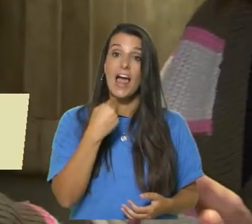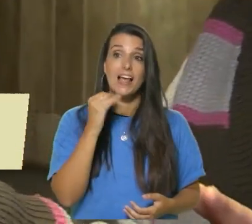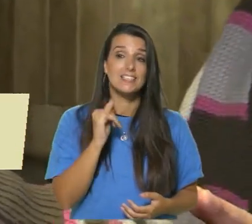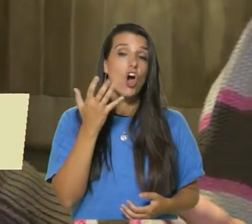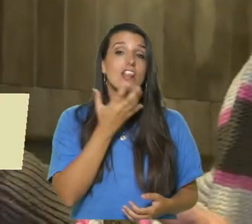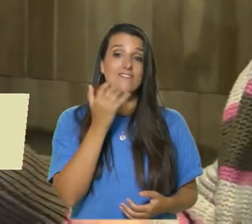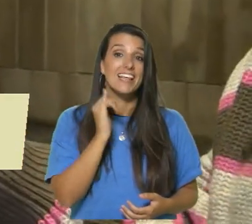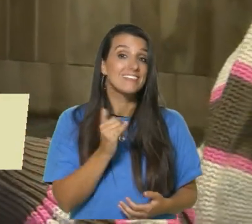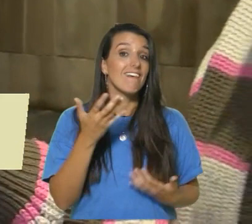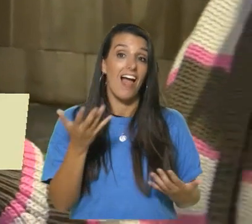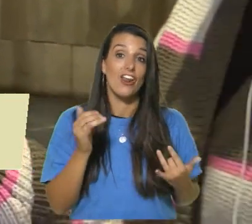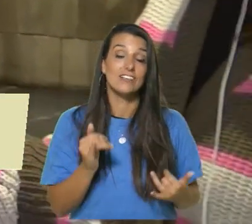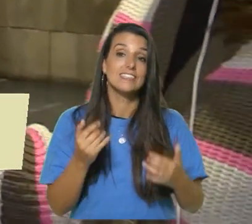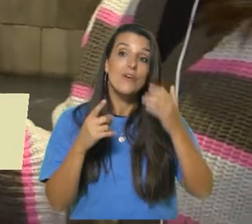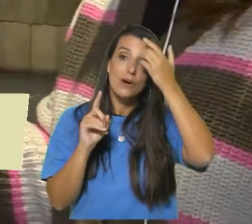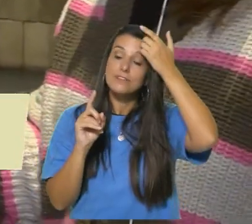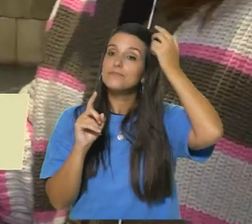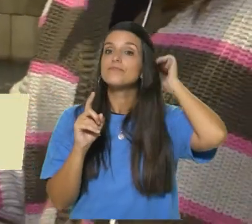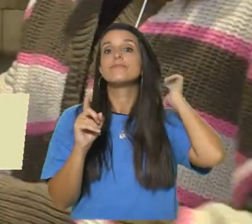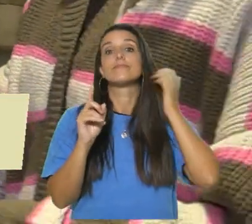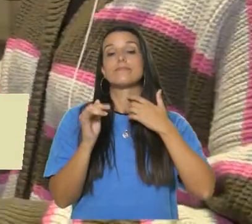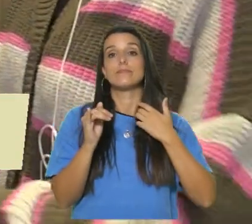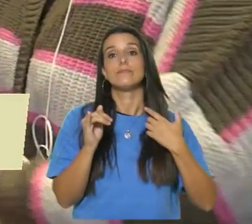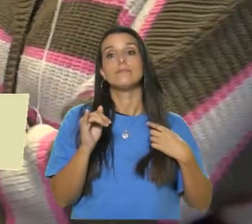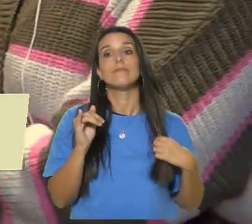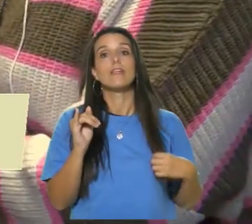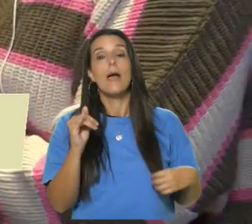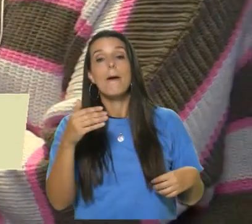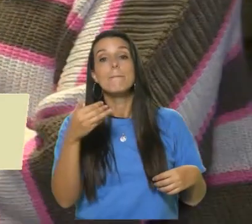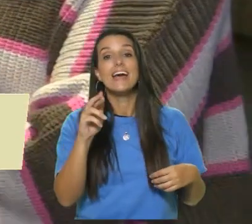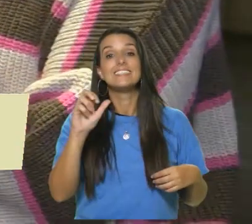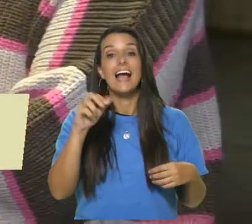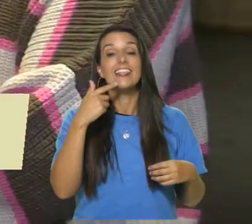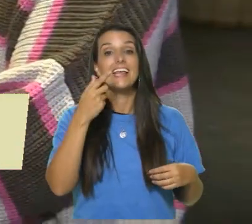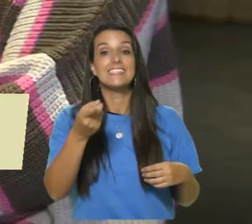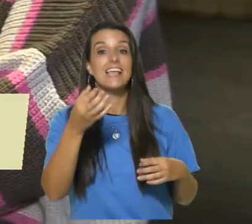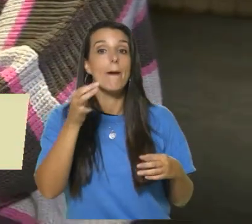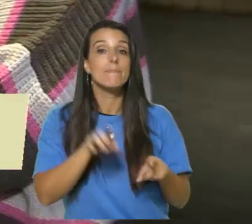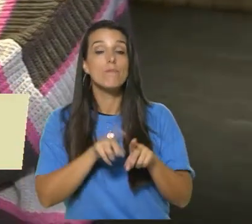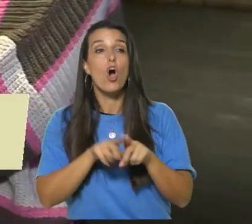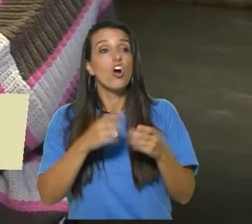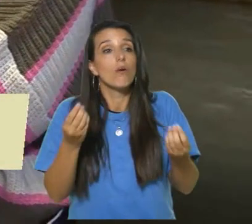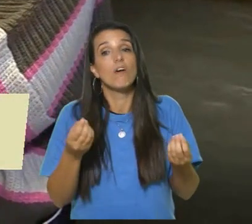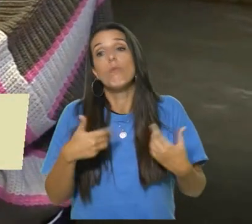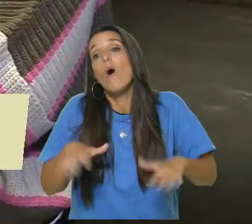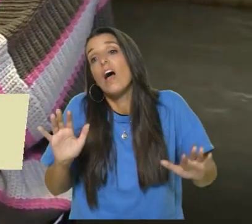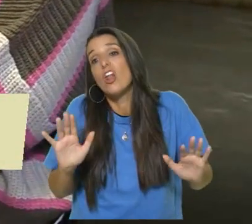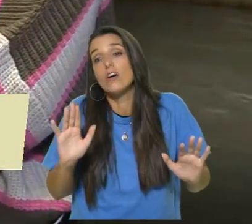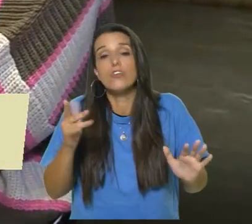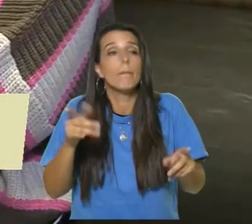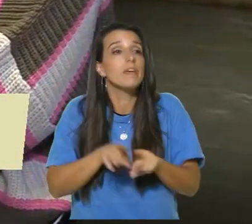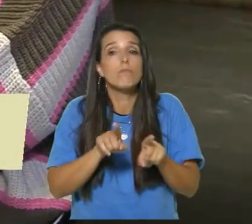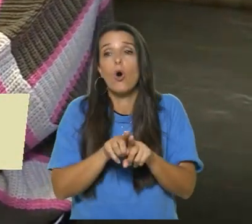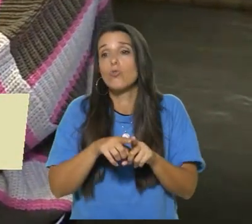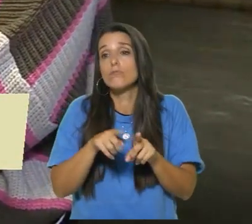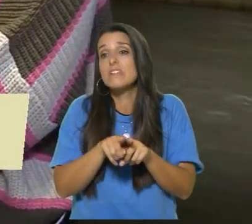horrible esa cara balsac decía la resignación es el suicidio en lo cotidiano Sí y pensar que